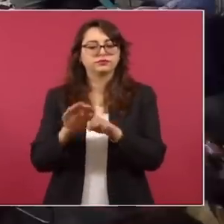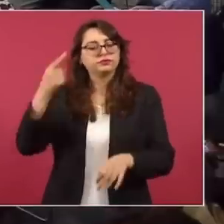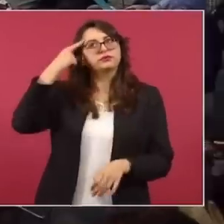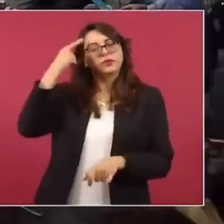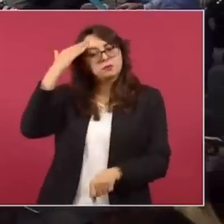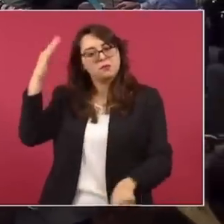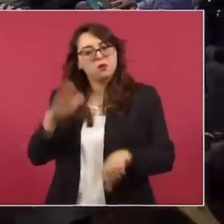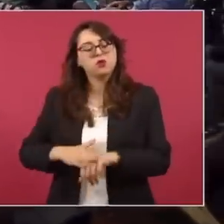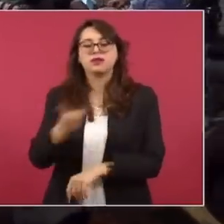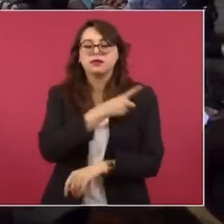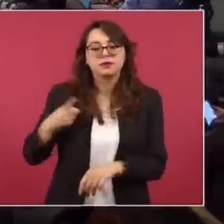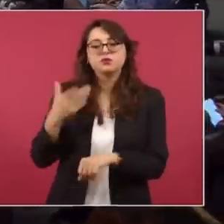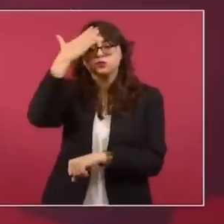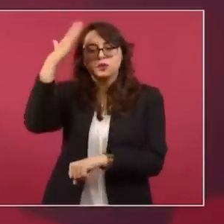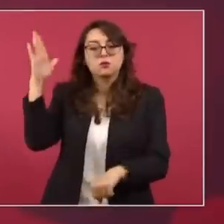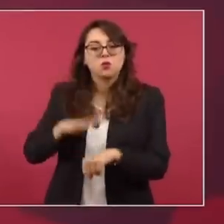olvidar.